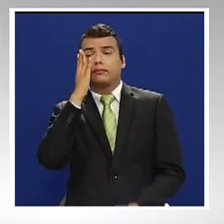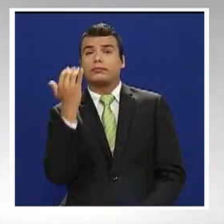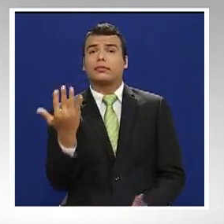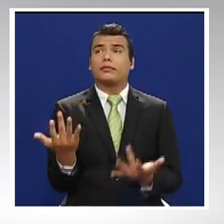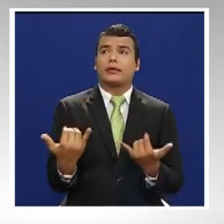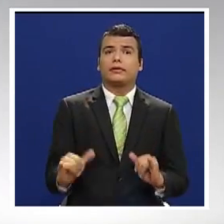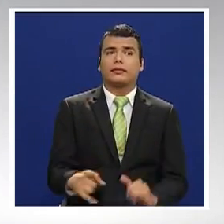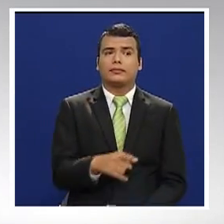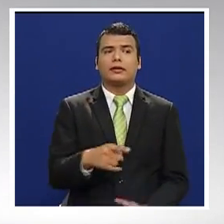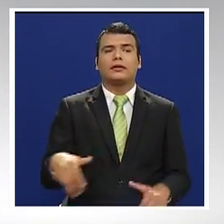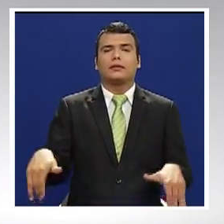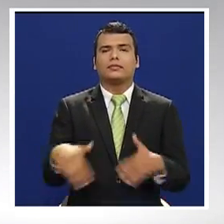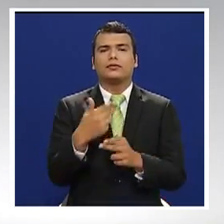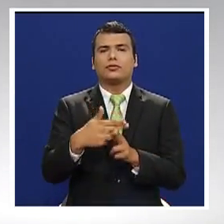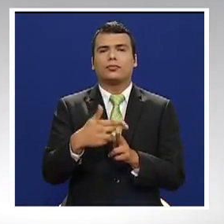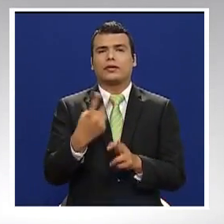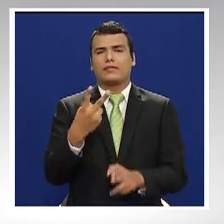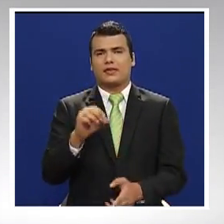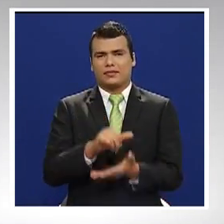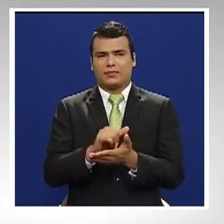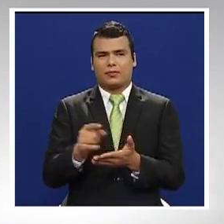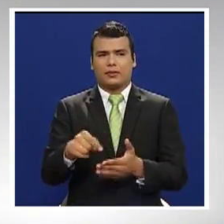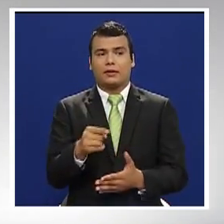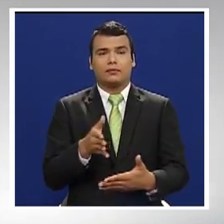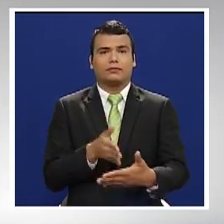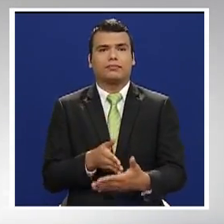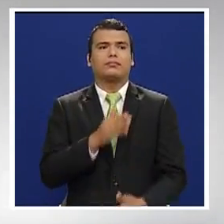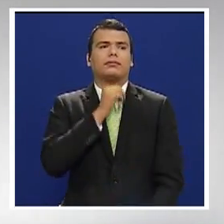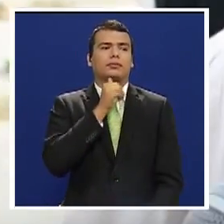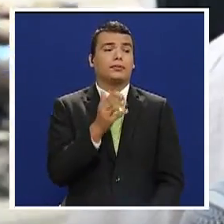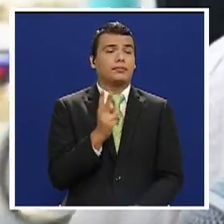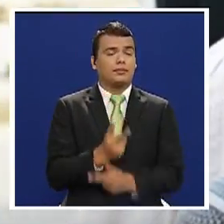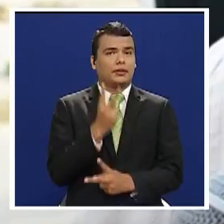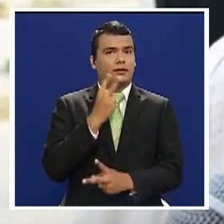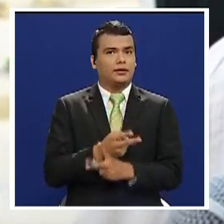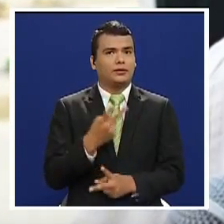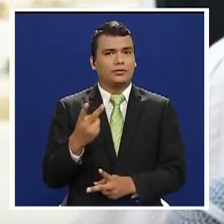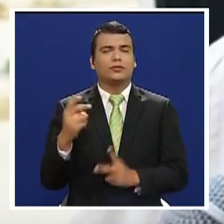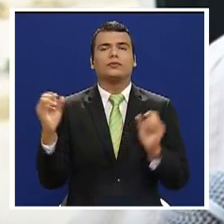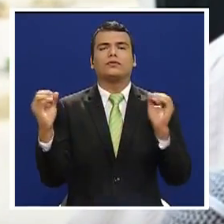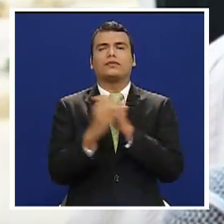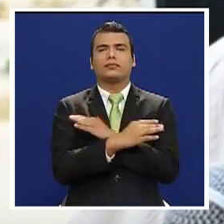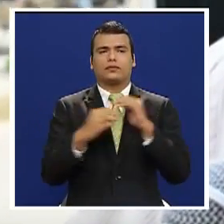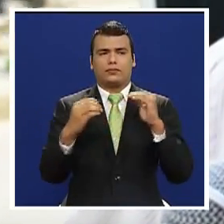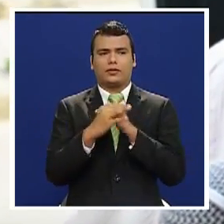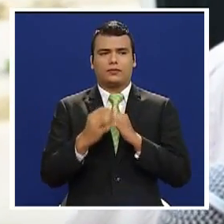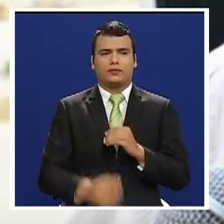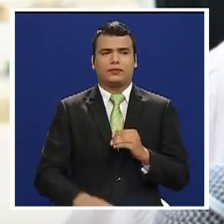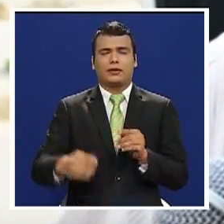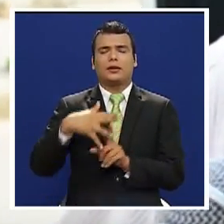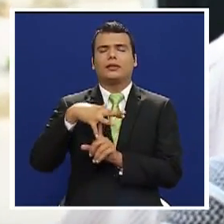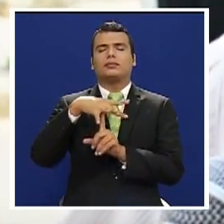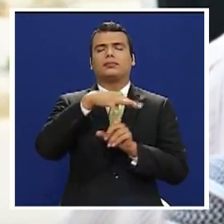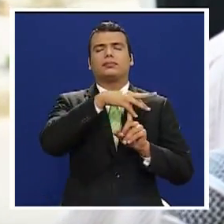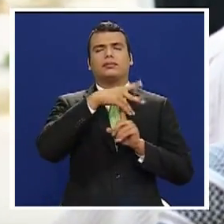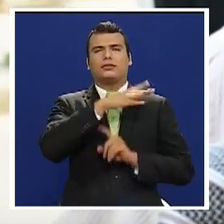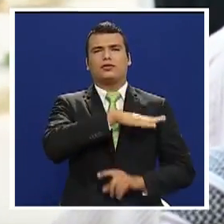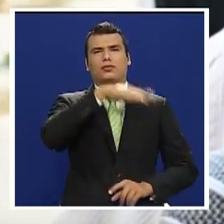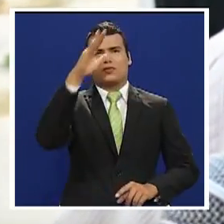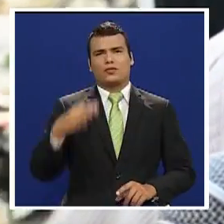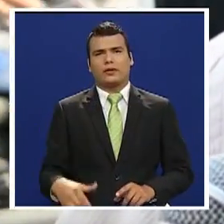para esta región. Con toda la información, el corresponsal de Telepacífico Noticias, Cristian Cuesta. Un derrumbe que tapó más de